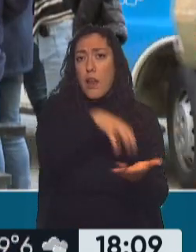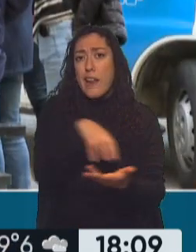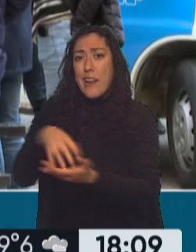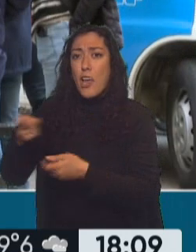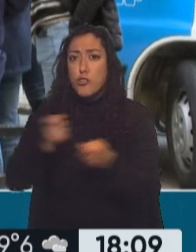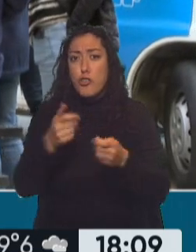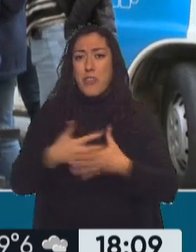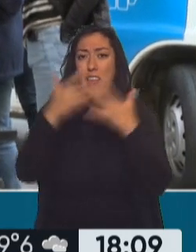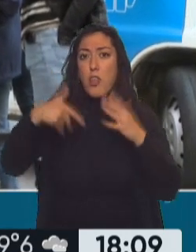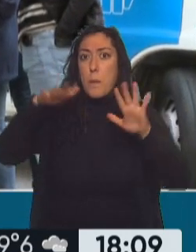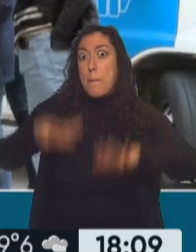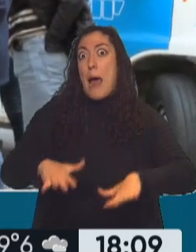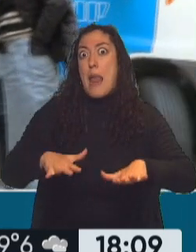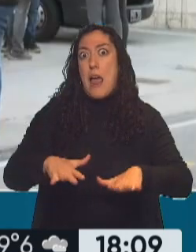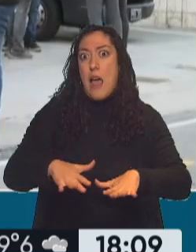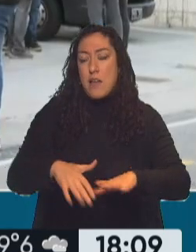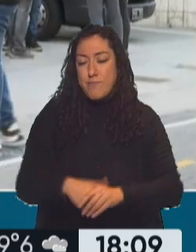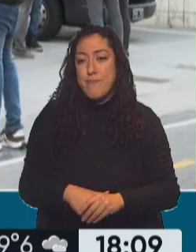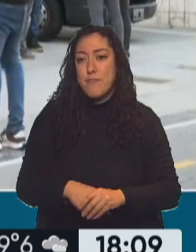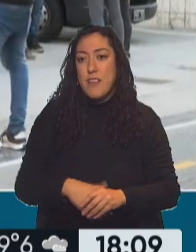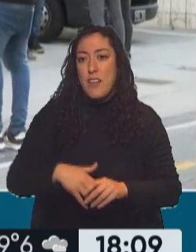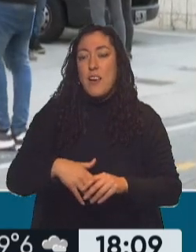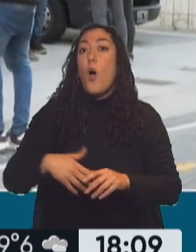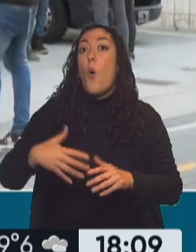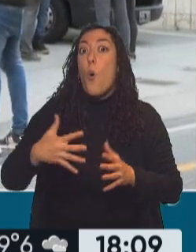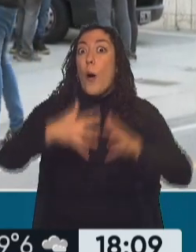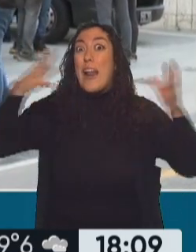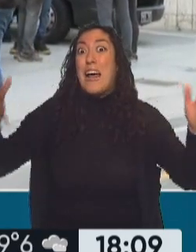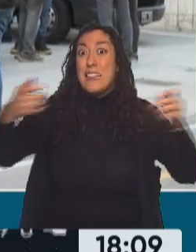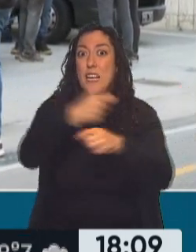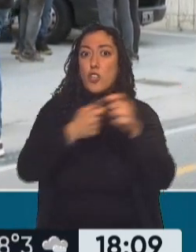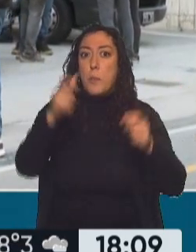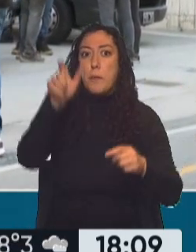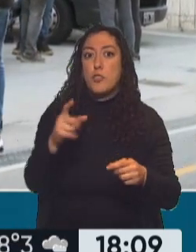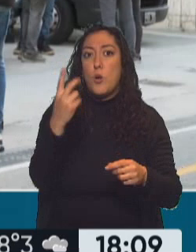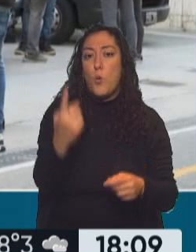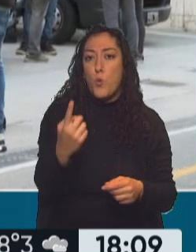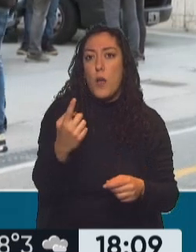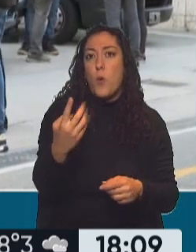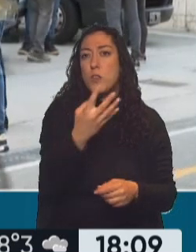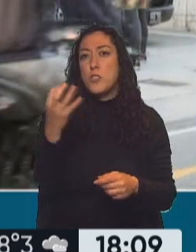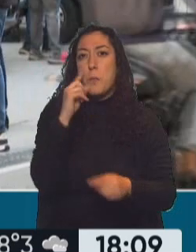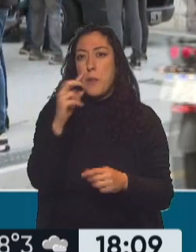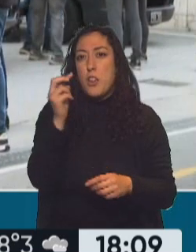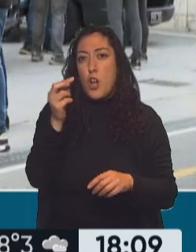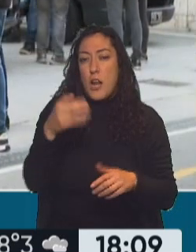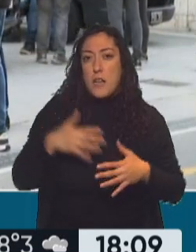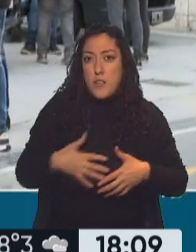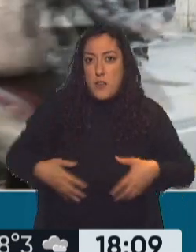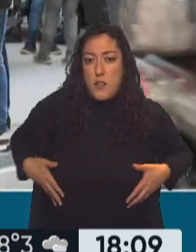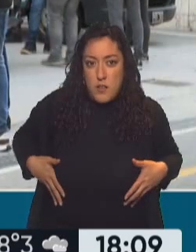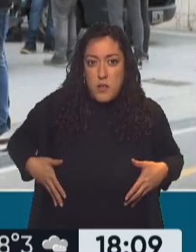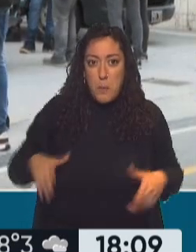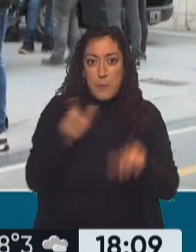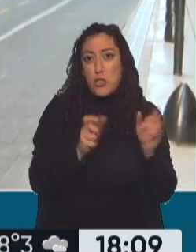día de hoy. Claro, le pegaron a una grande. Bueno, esta... engancharon a una sola persona que tiene 400 lucas en el cuerpo. Sí. Imagínate